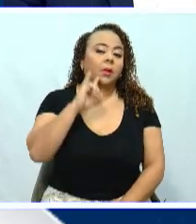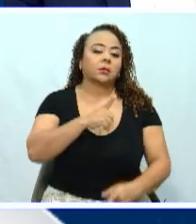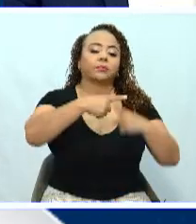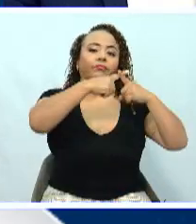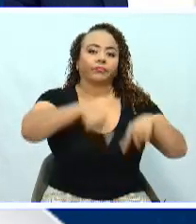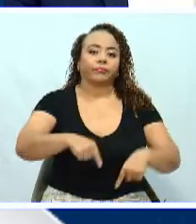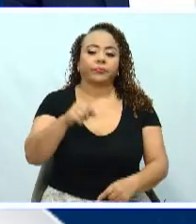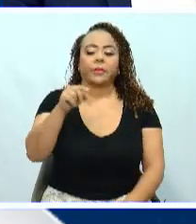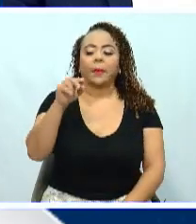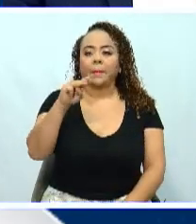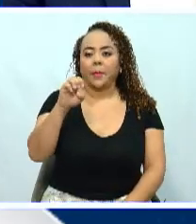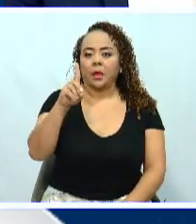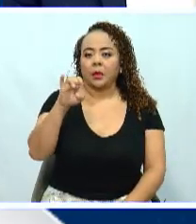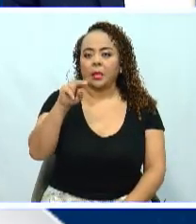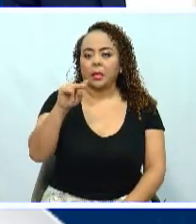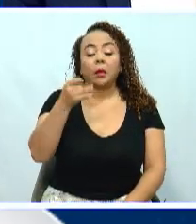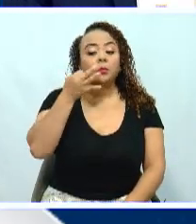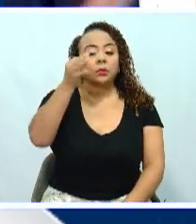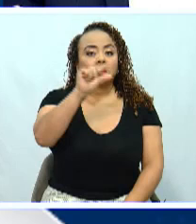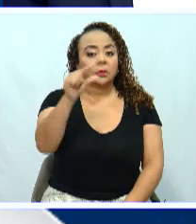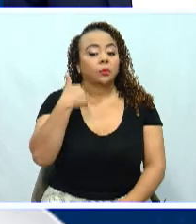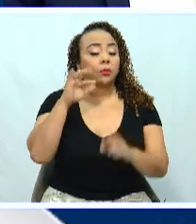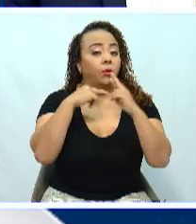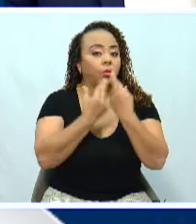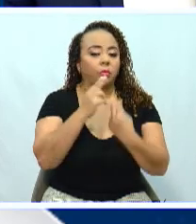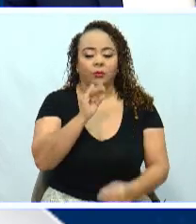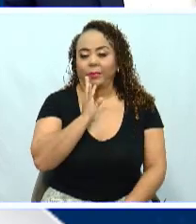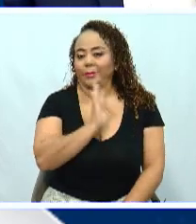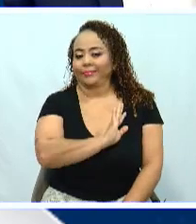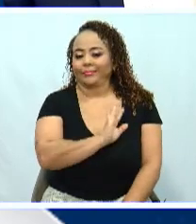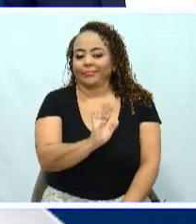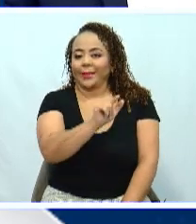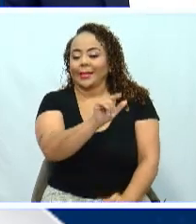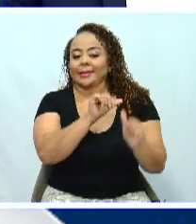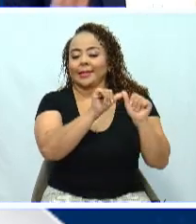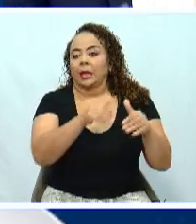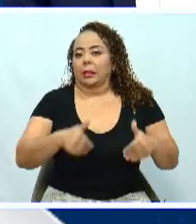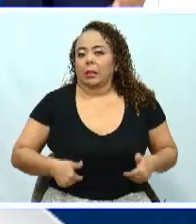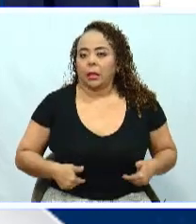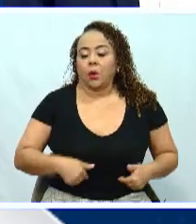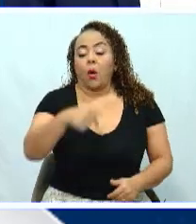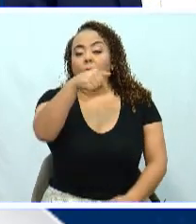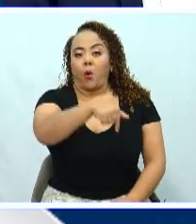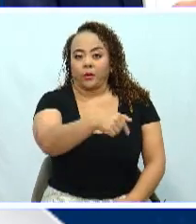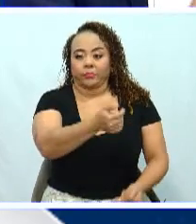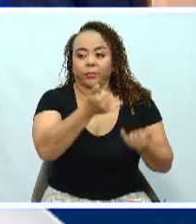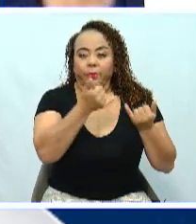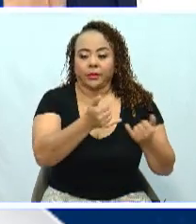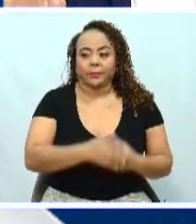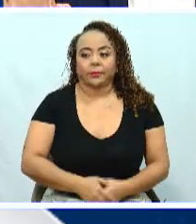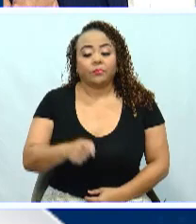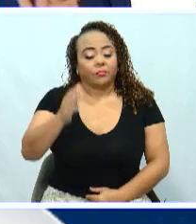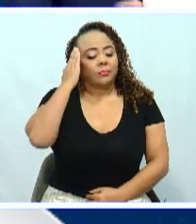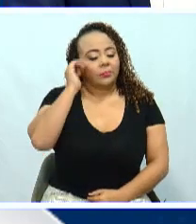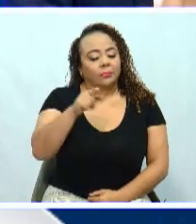niños la otra semana porque hoy incluso tuvieron reunión y no se habló de los técnicos del Motagua hoy ahorita usted